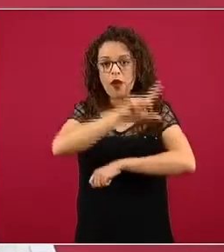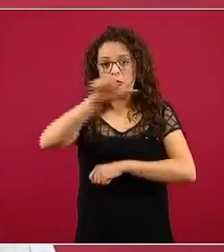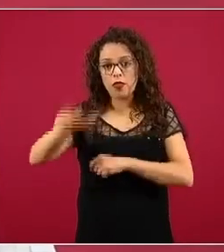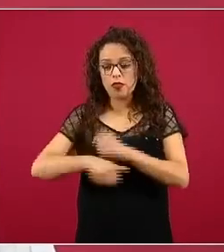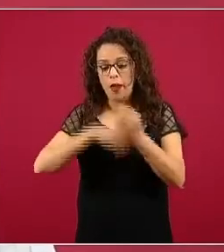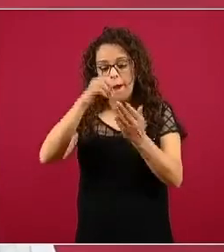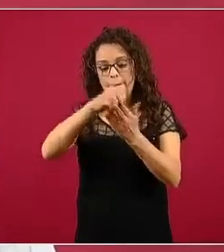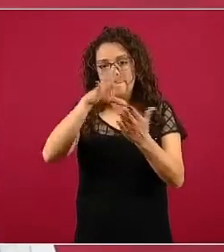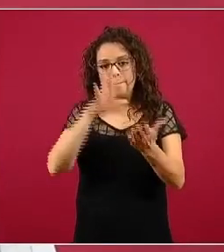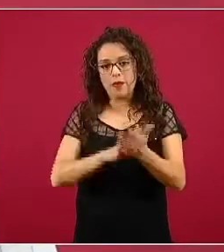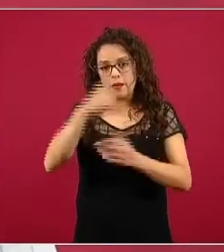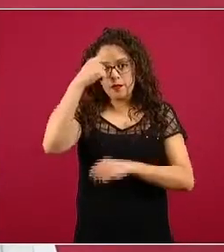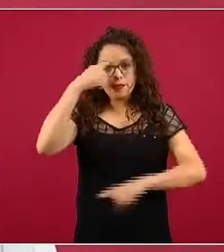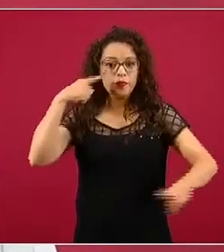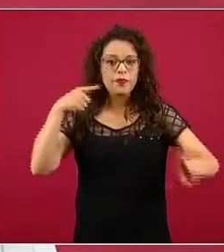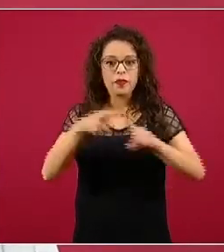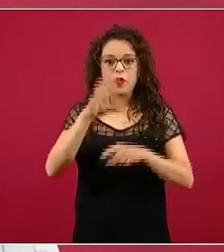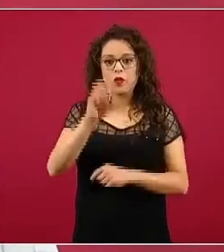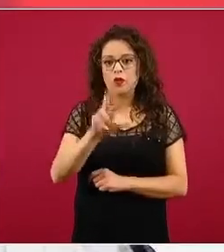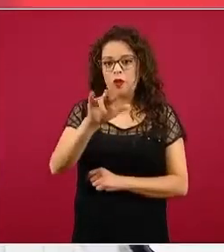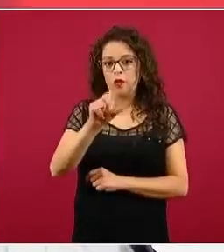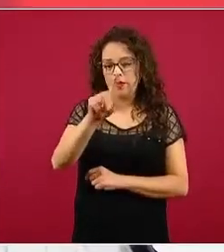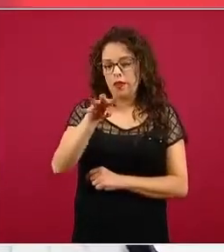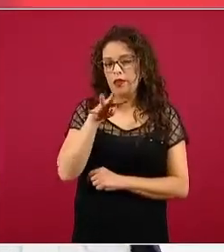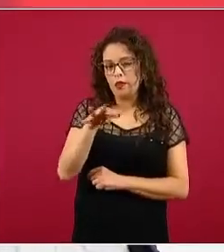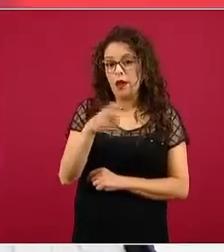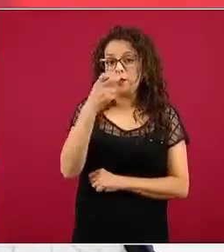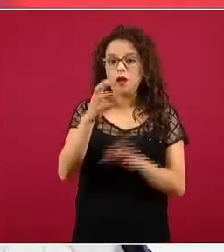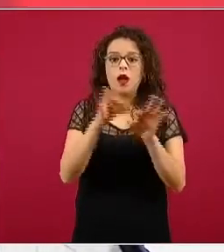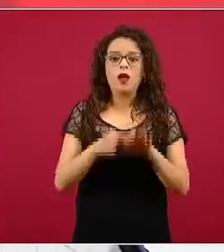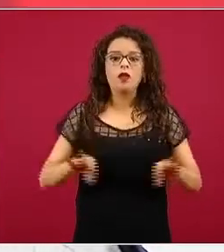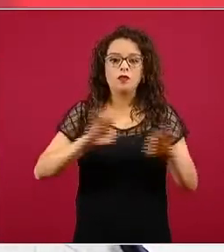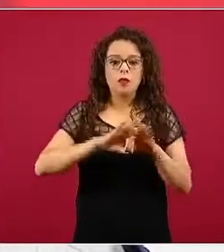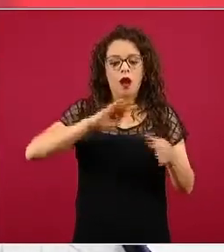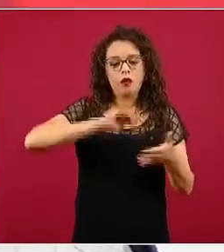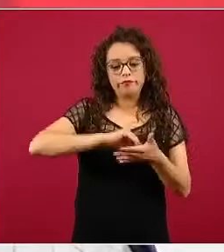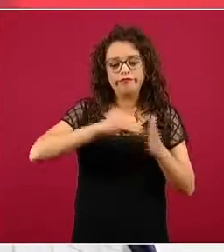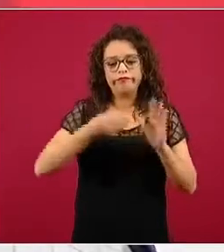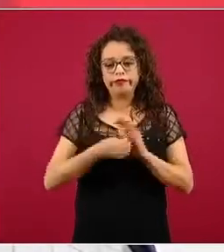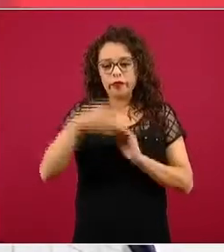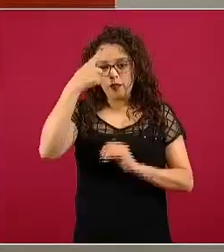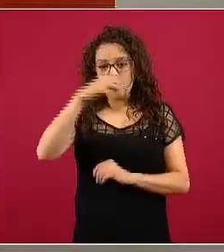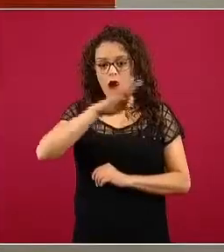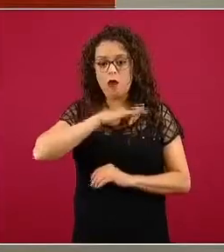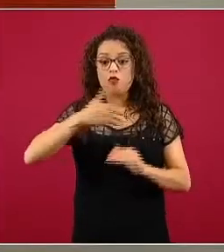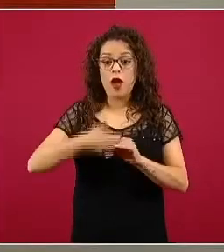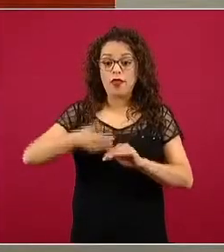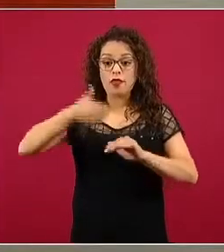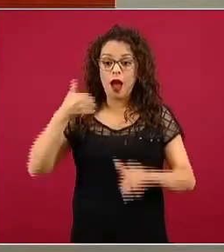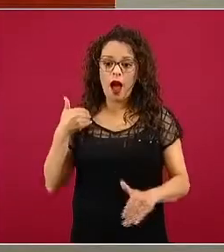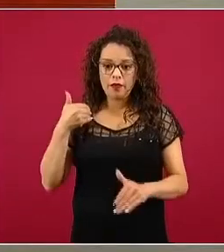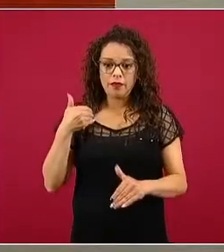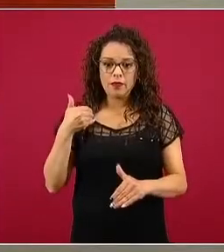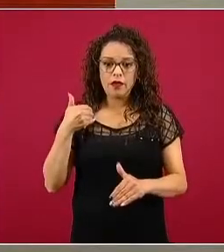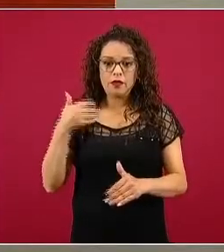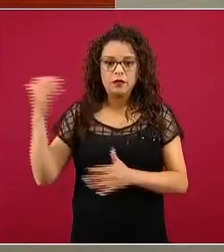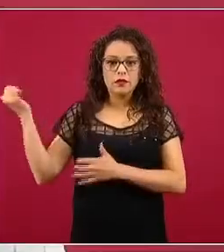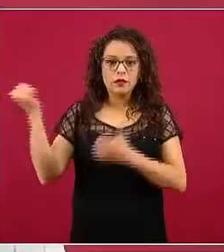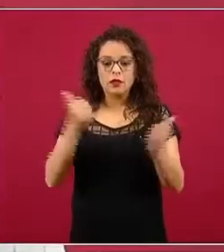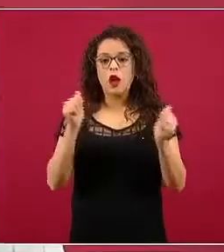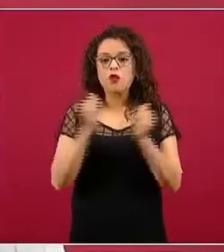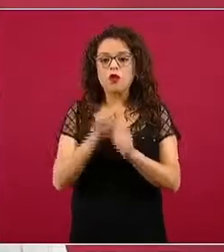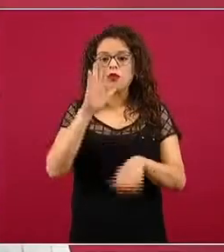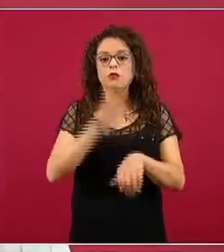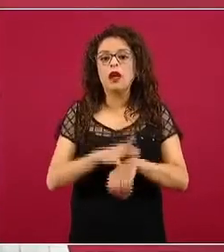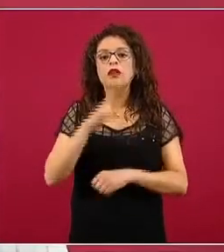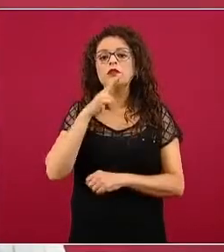esto contribuye a la estrategia para poder finalmente llegar lo antes posible con la mejor cobertura